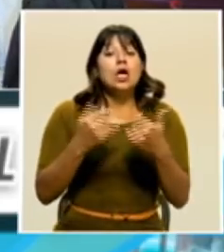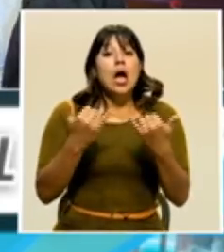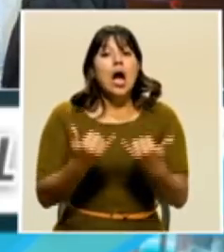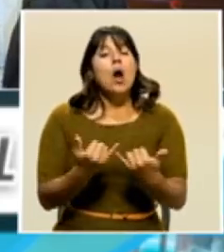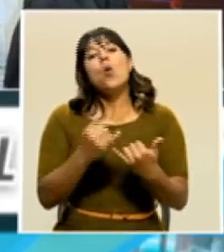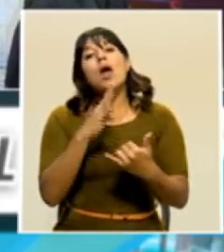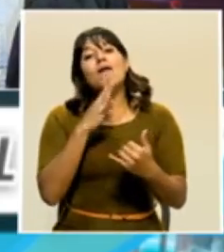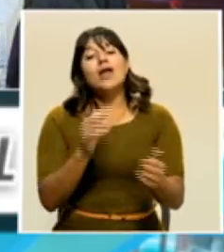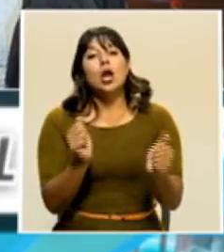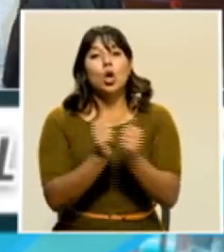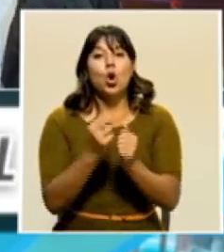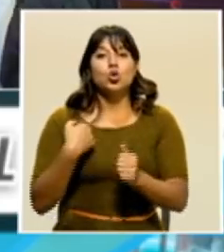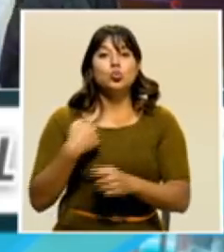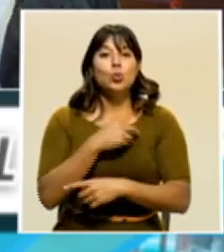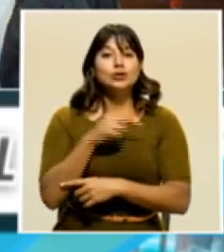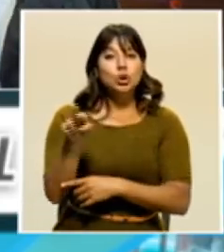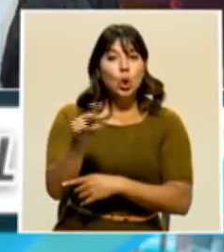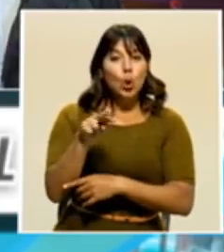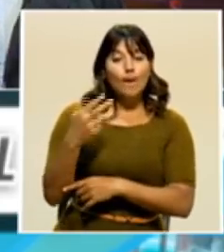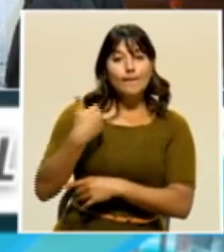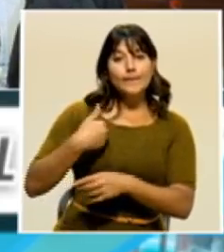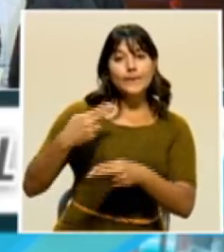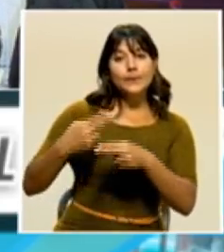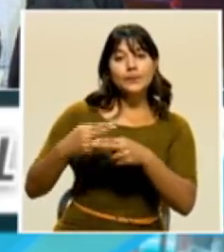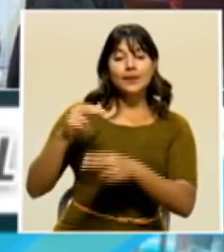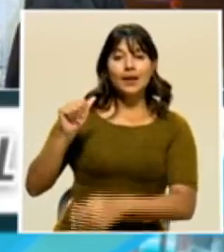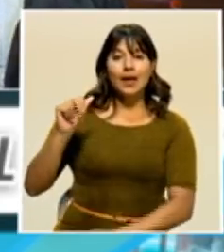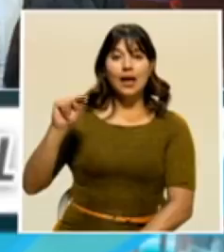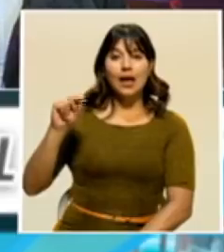nuestro compañero Andrés Ortiz, quien nos